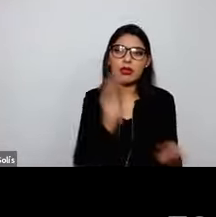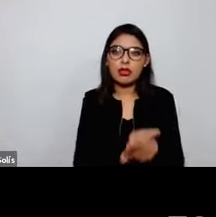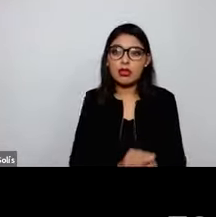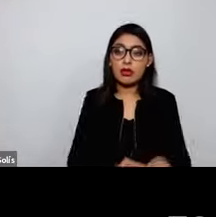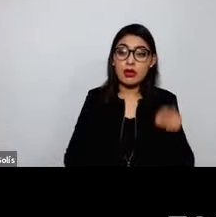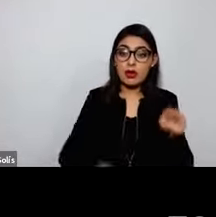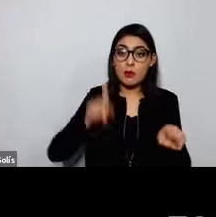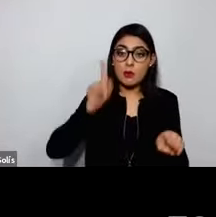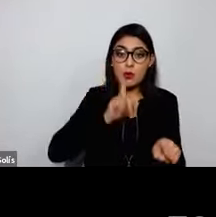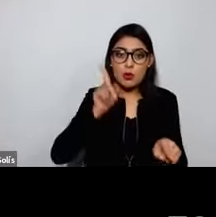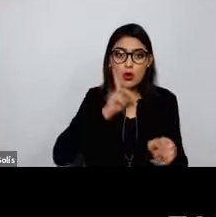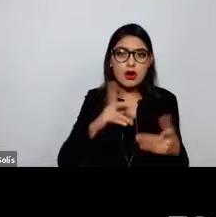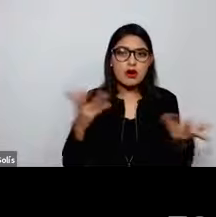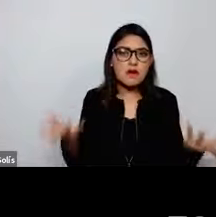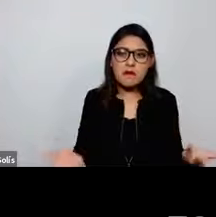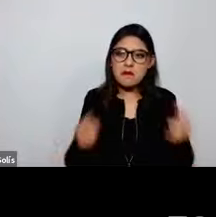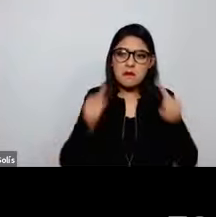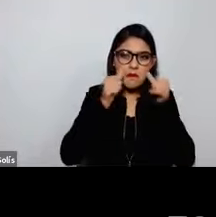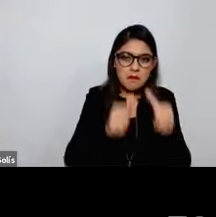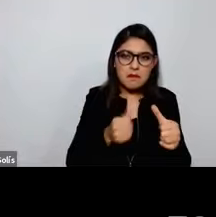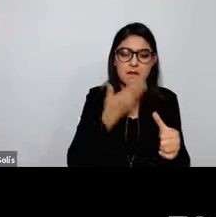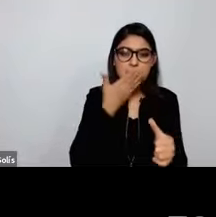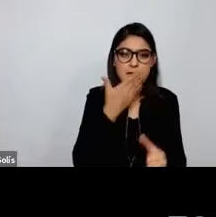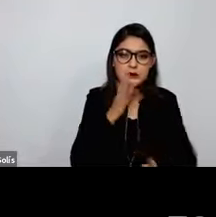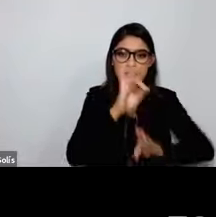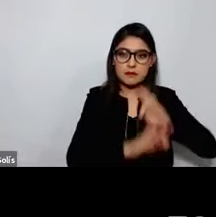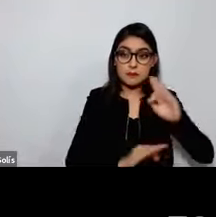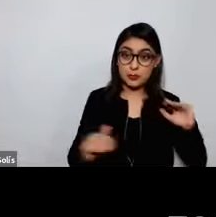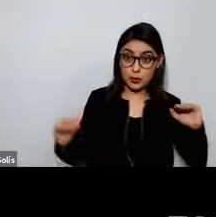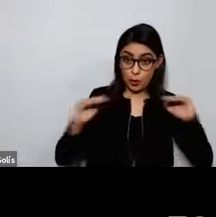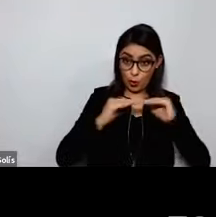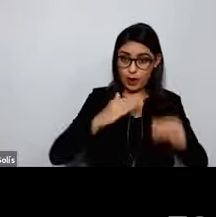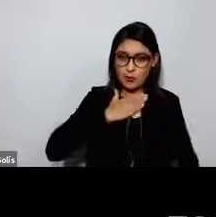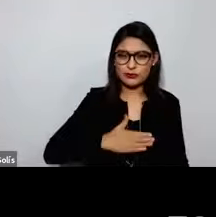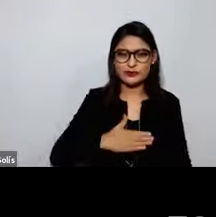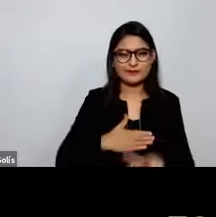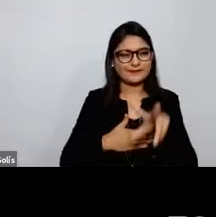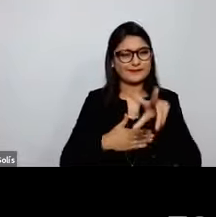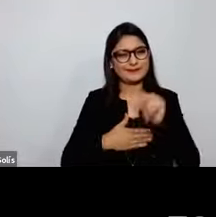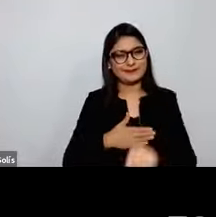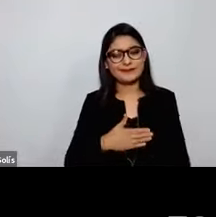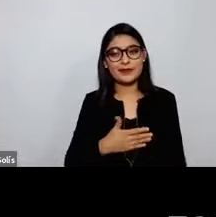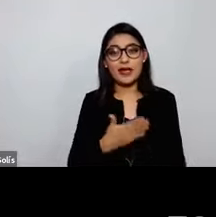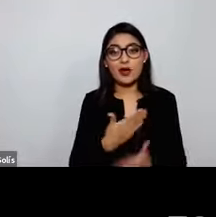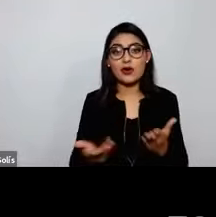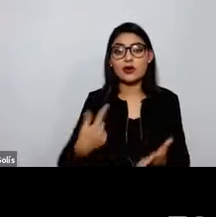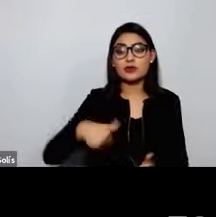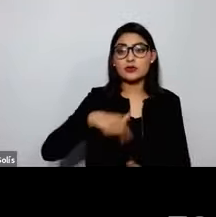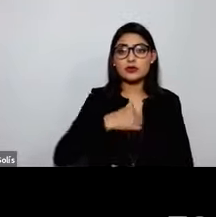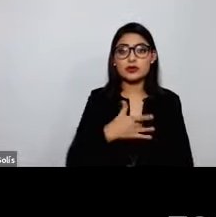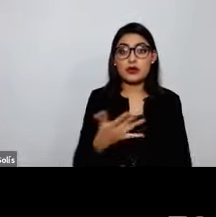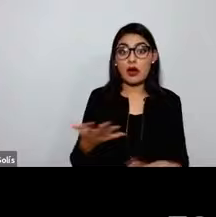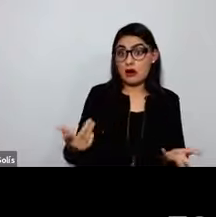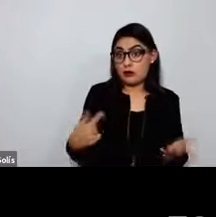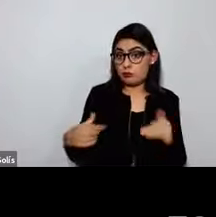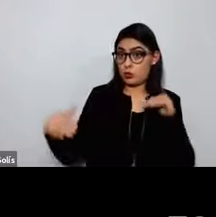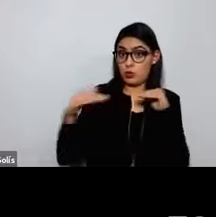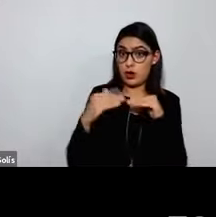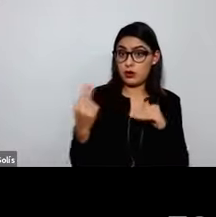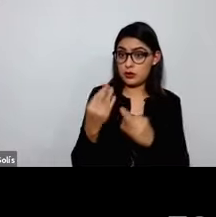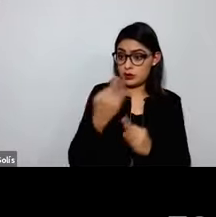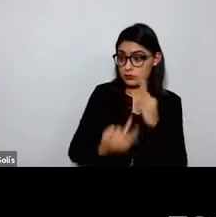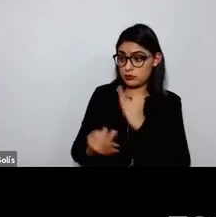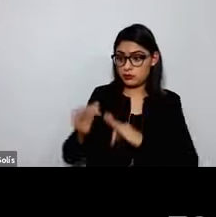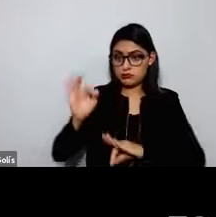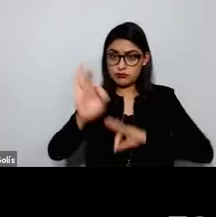que estamos en una situación de desigualdad y después agregarle que como somos iguales nos tendrían que tratar